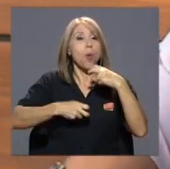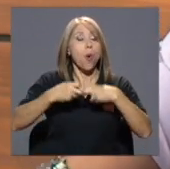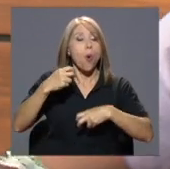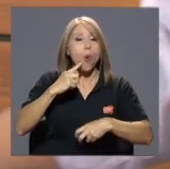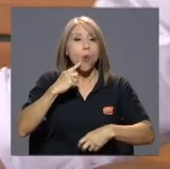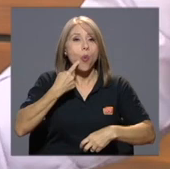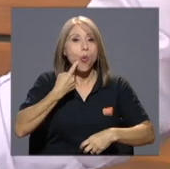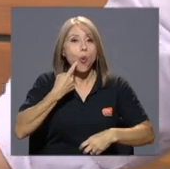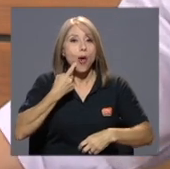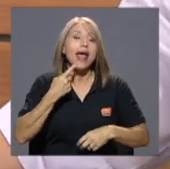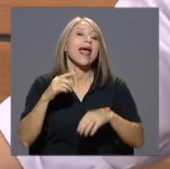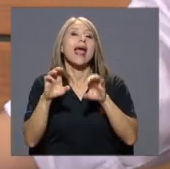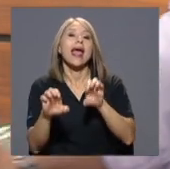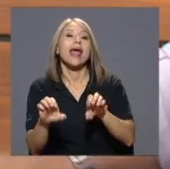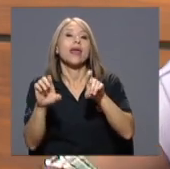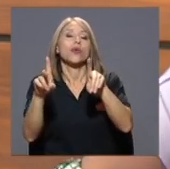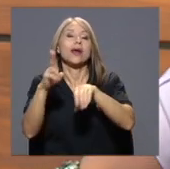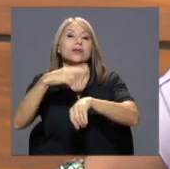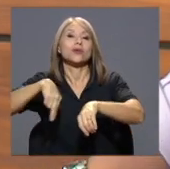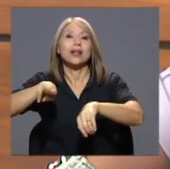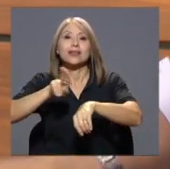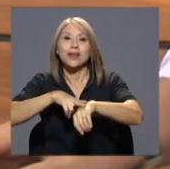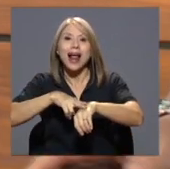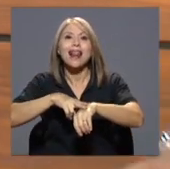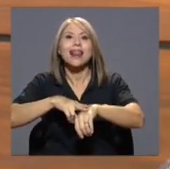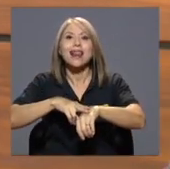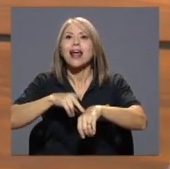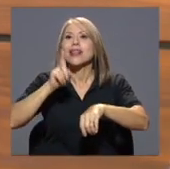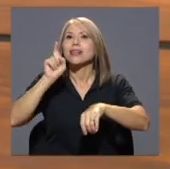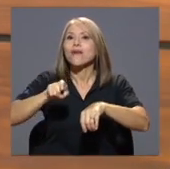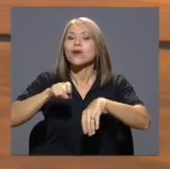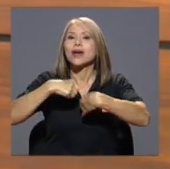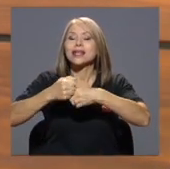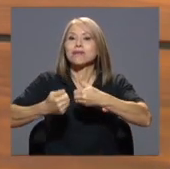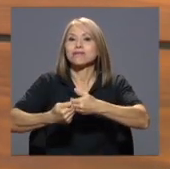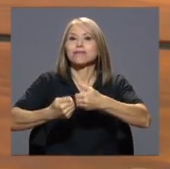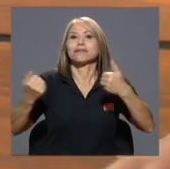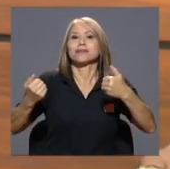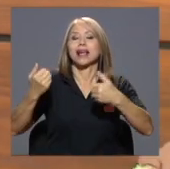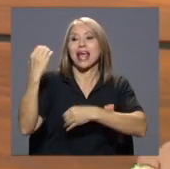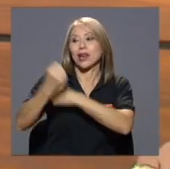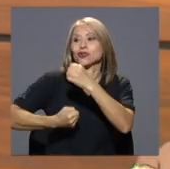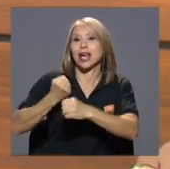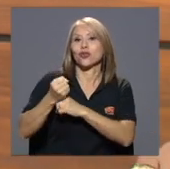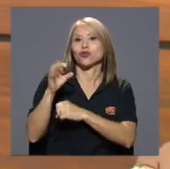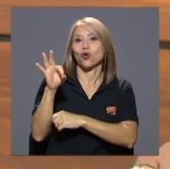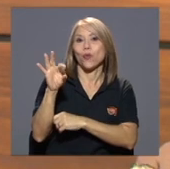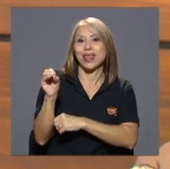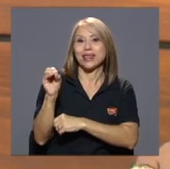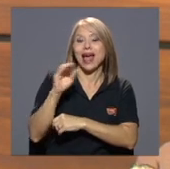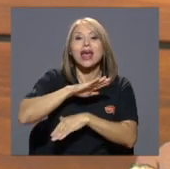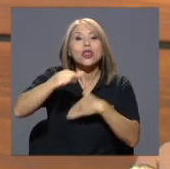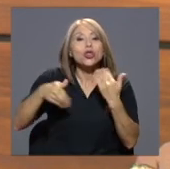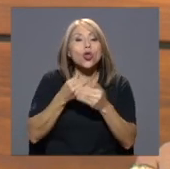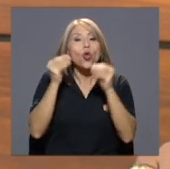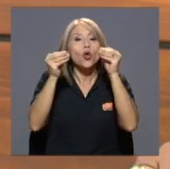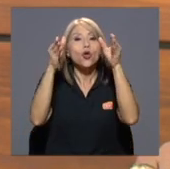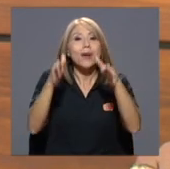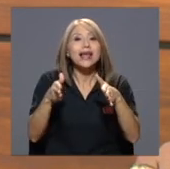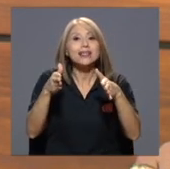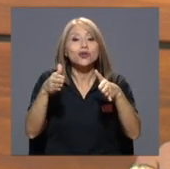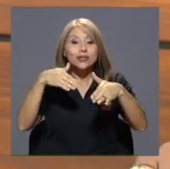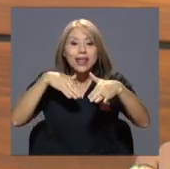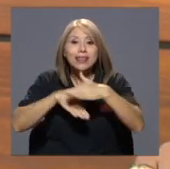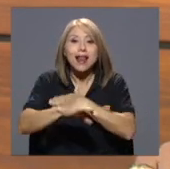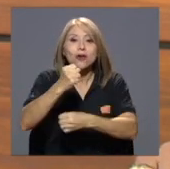Magisterio incluso hubo que hacer esta ruptura en los años 90, que todos los maestros que entraron antes de los años